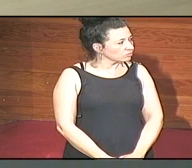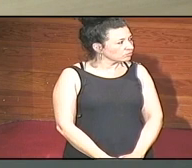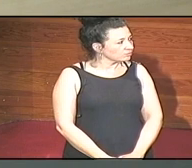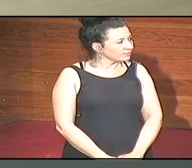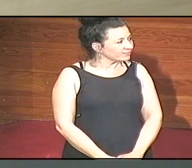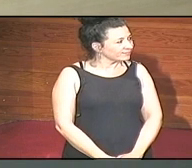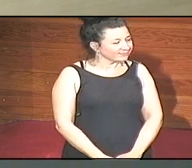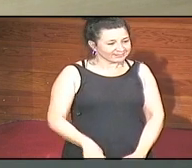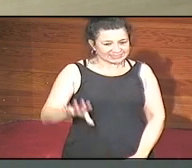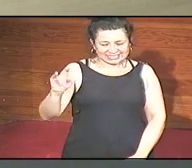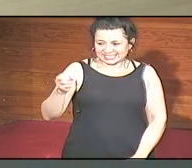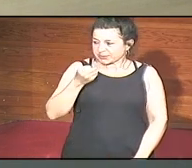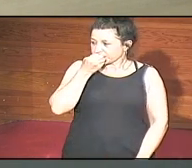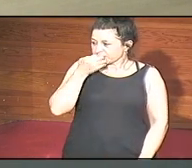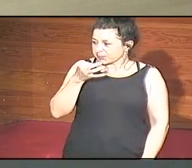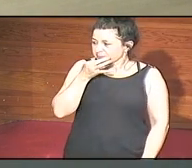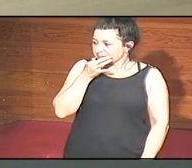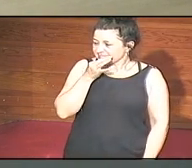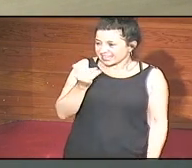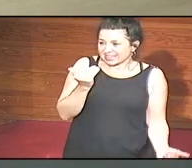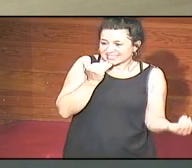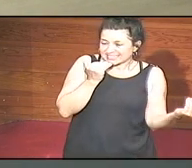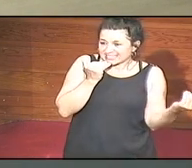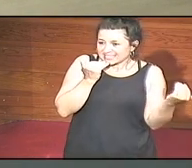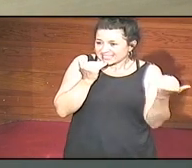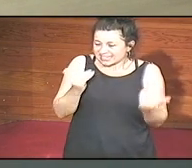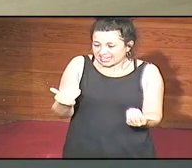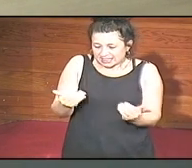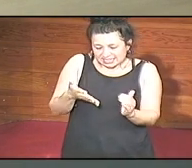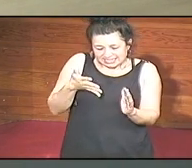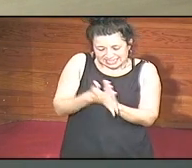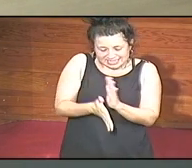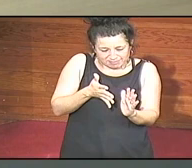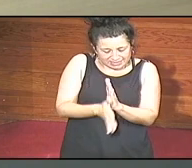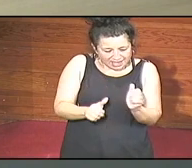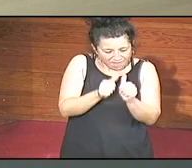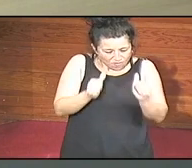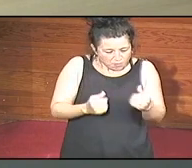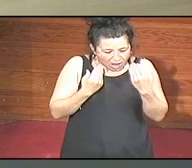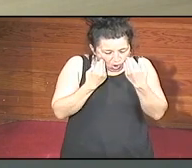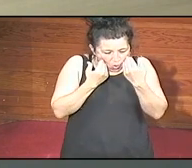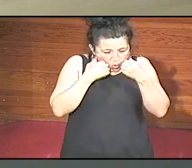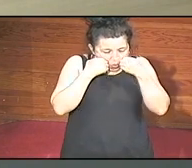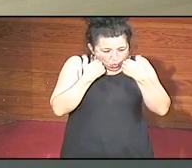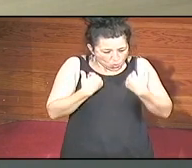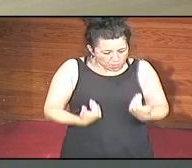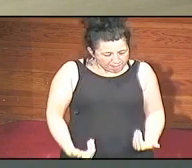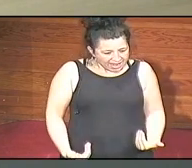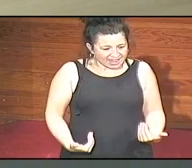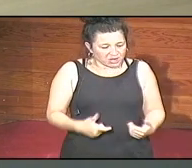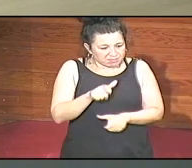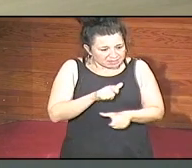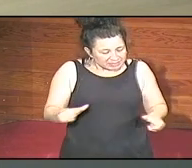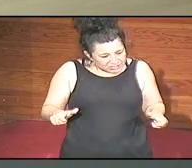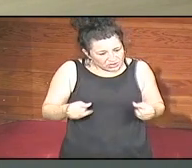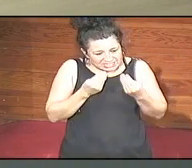sí buenas tardes muchísimas gracias por explicar de manera tan humana pues a través de los testimonios la vida de áfrica